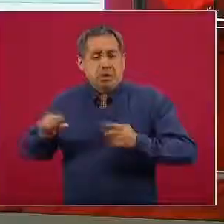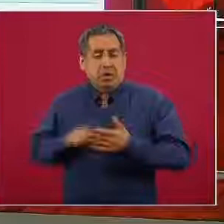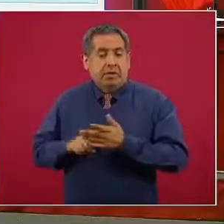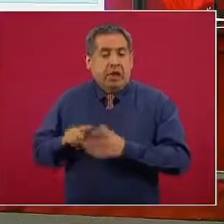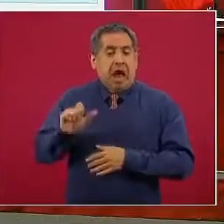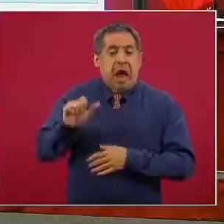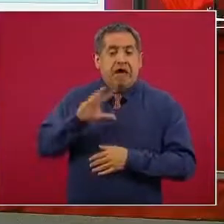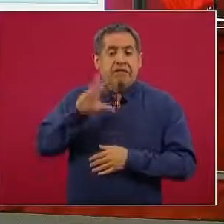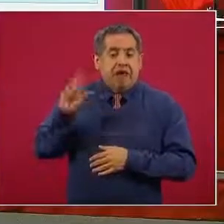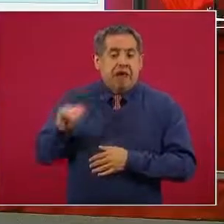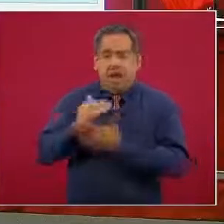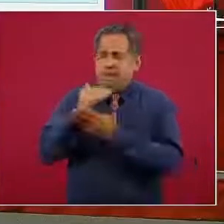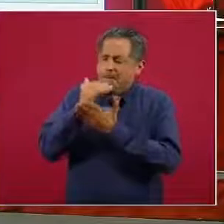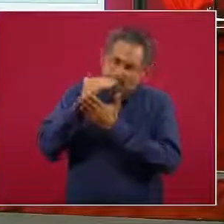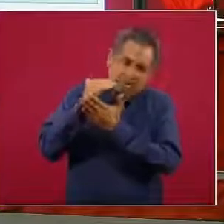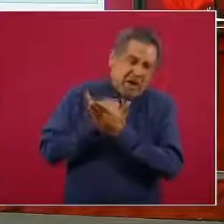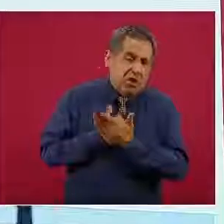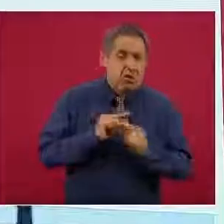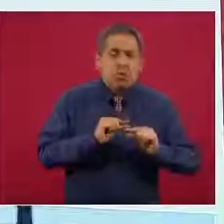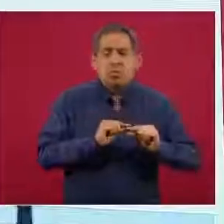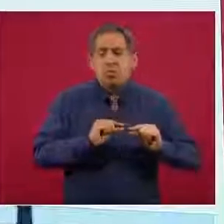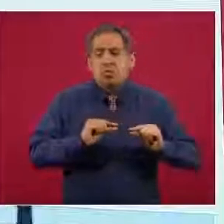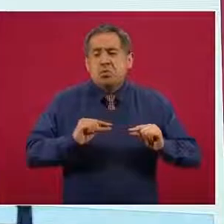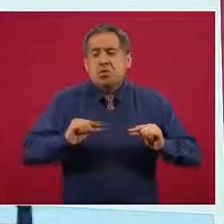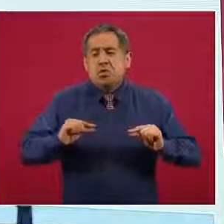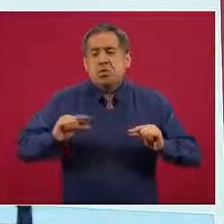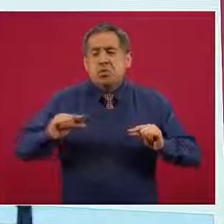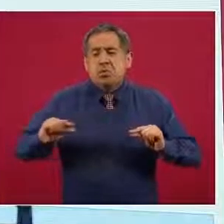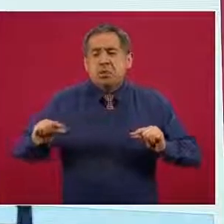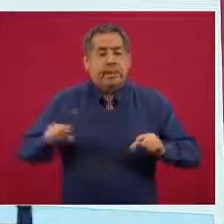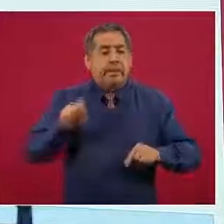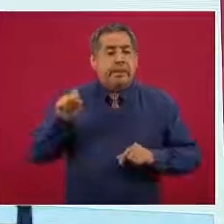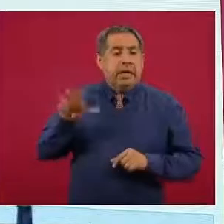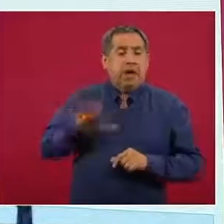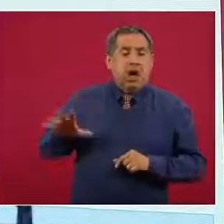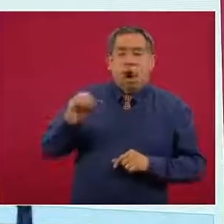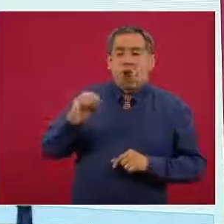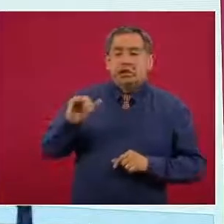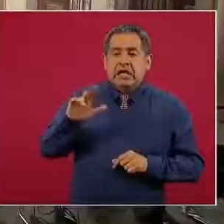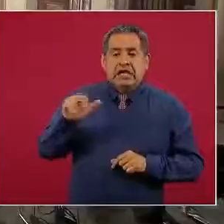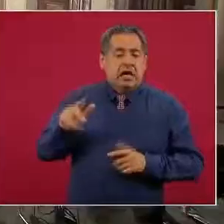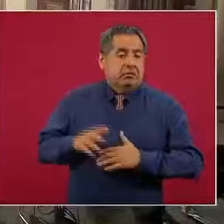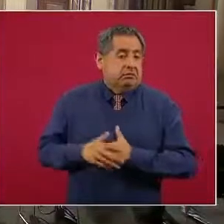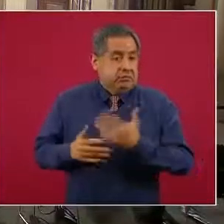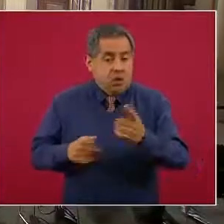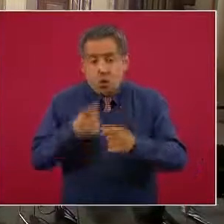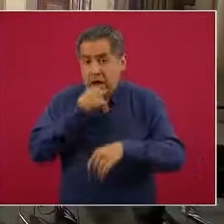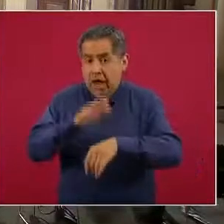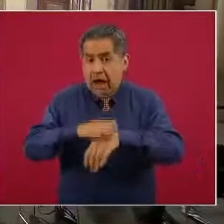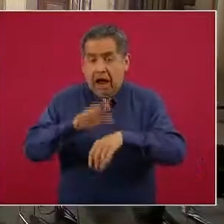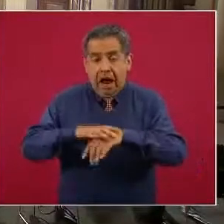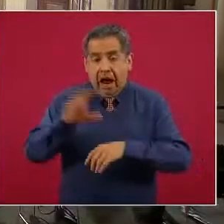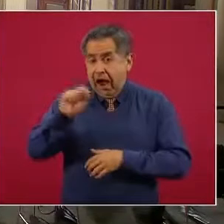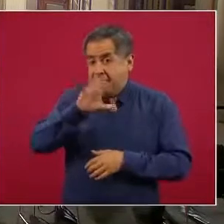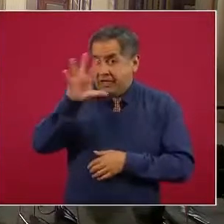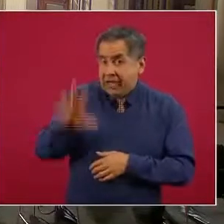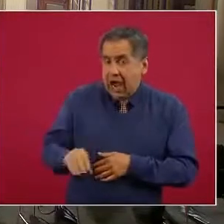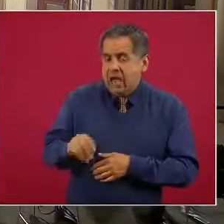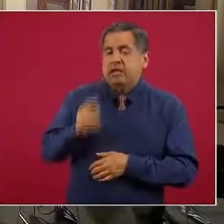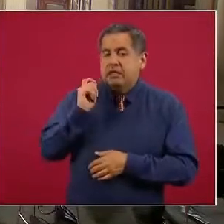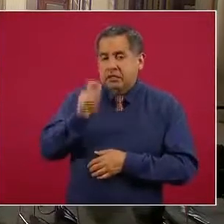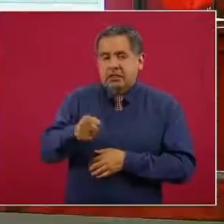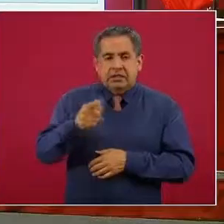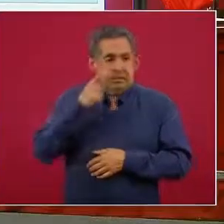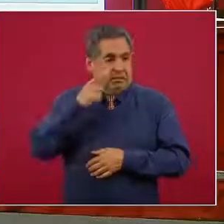África, una curva más plana, más larga, y Oceanía lo mismo. Un dato sobre África: es importante considerar que